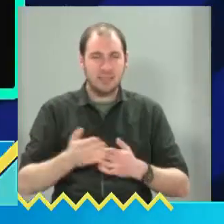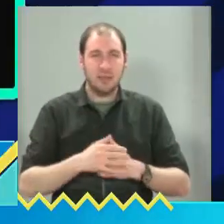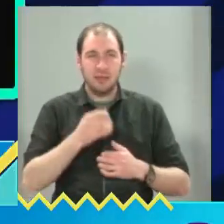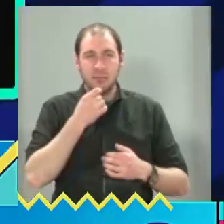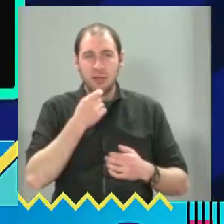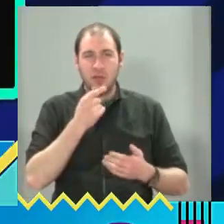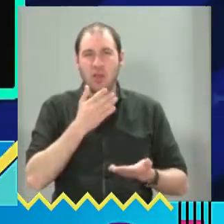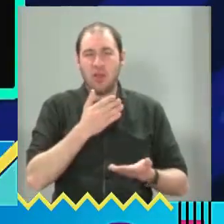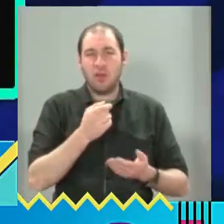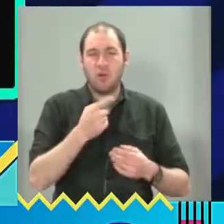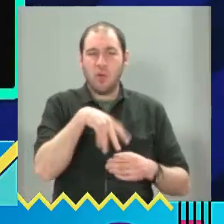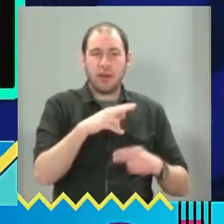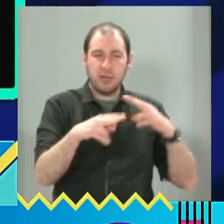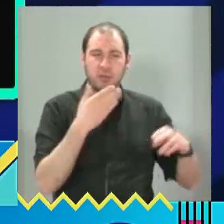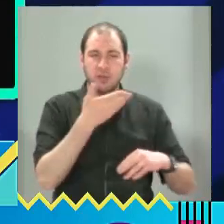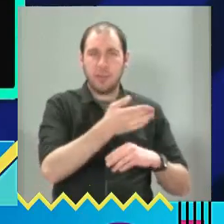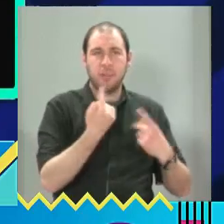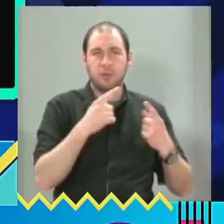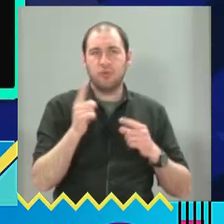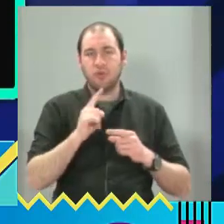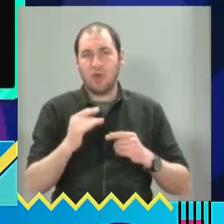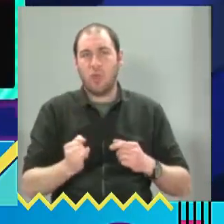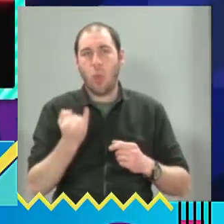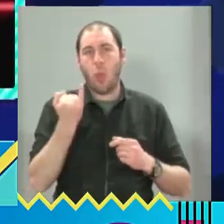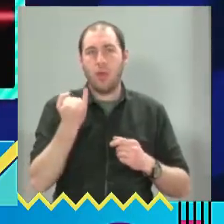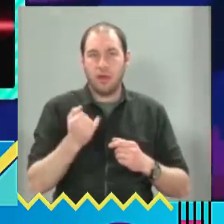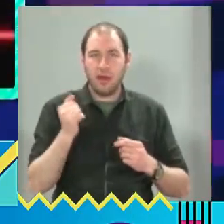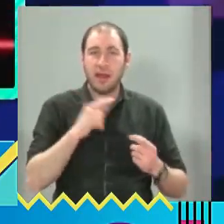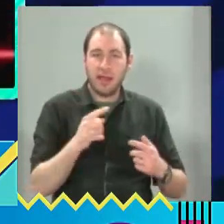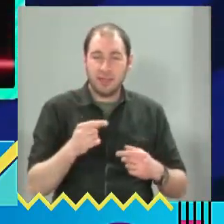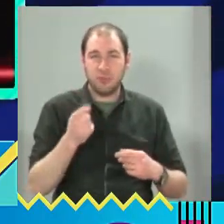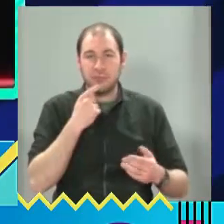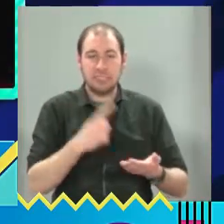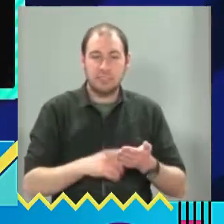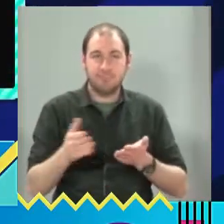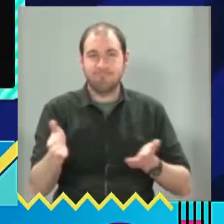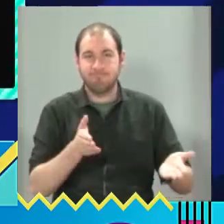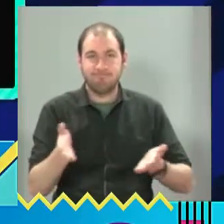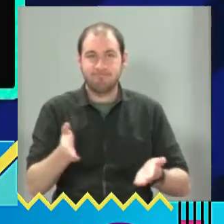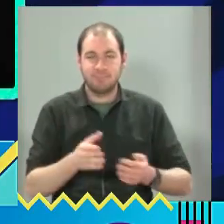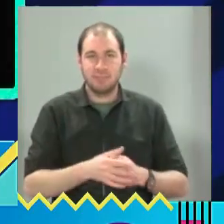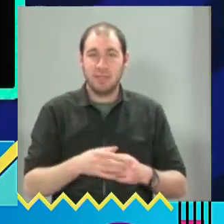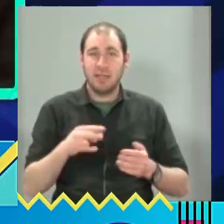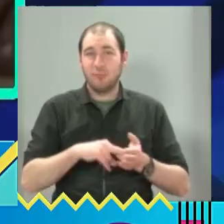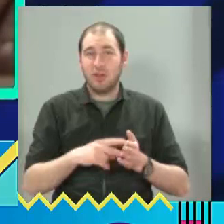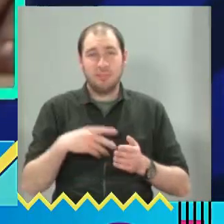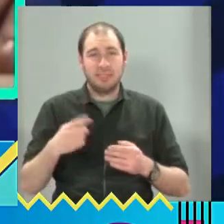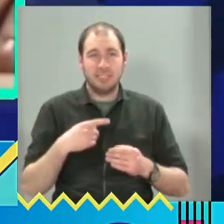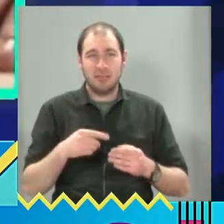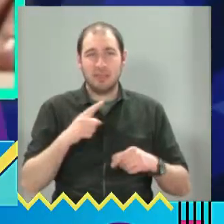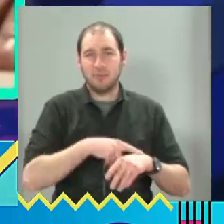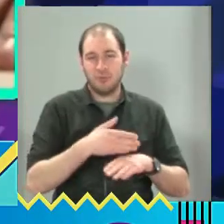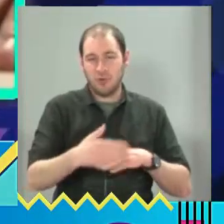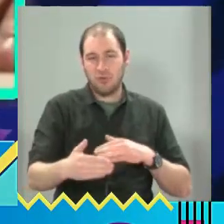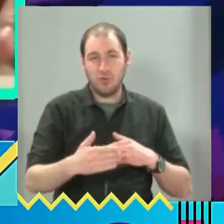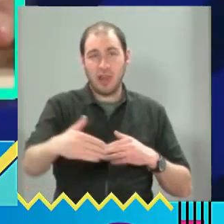hecho de ir a comer a un restaurante, pero no, tengo que hacer dieta. Entonces ahí a la hora de tomar una decisión hay un conflicto siempre de corto y largo